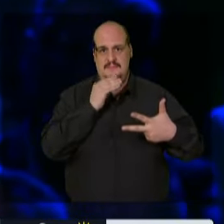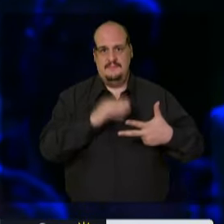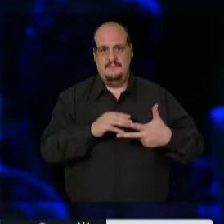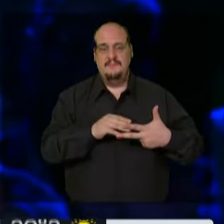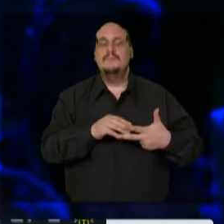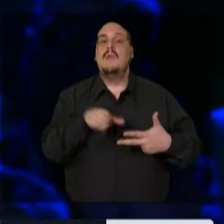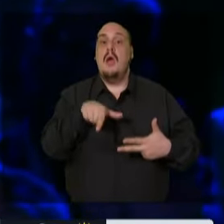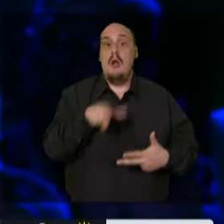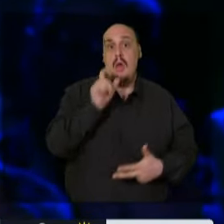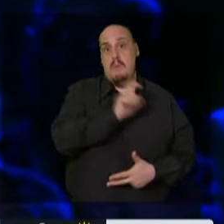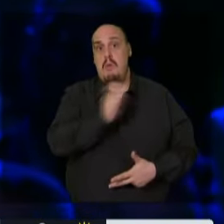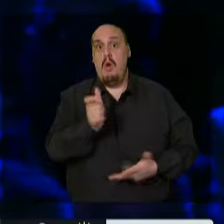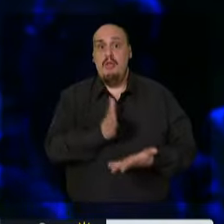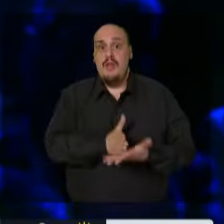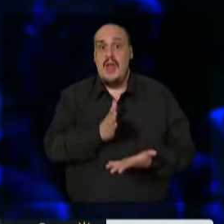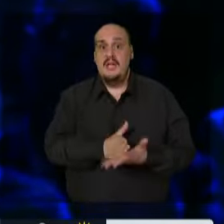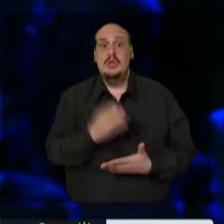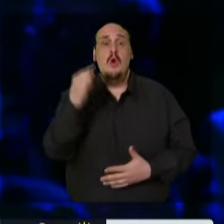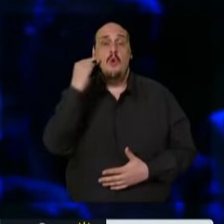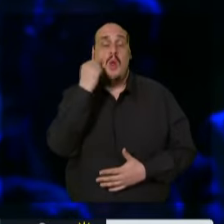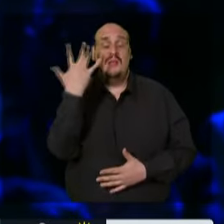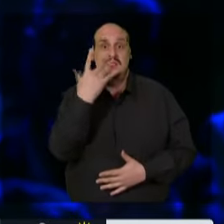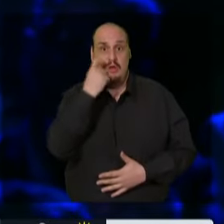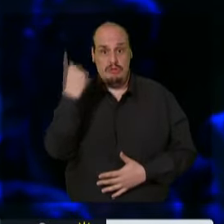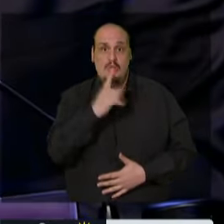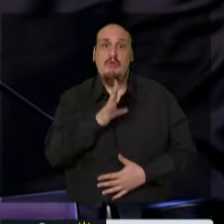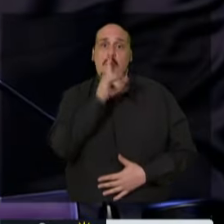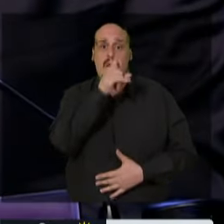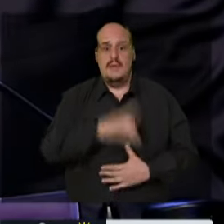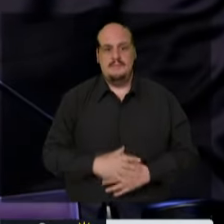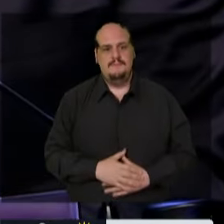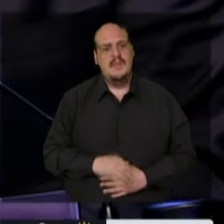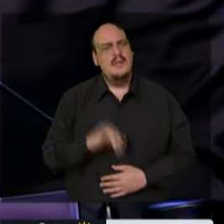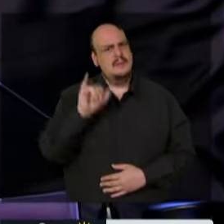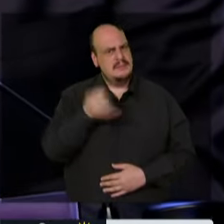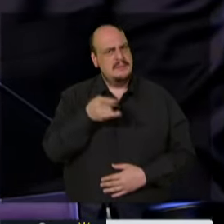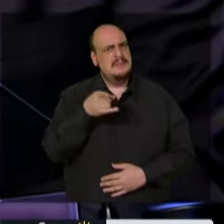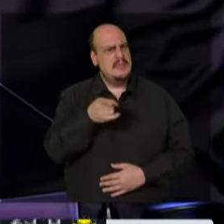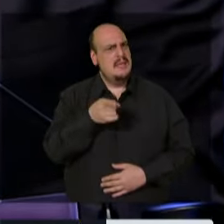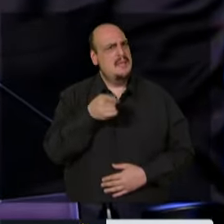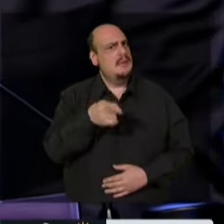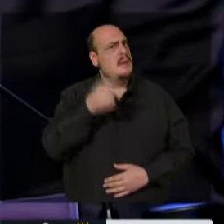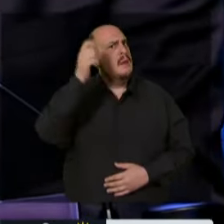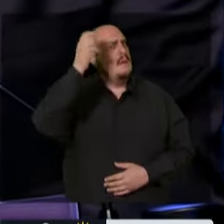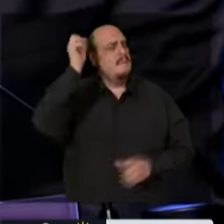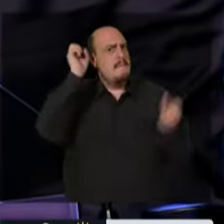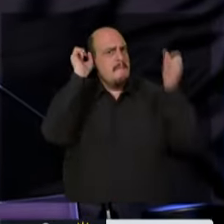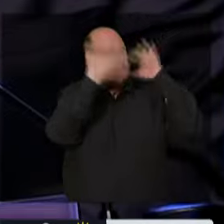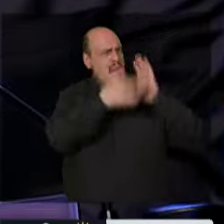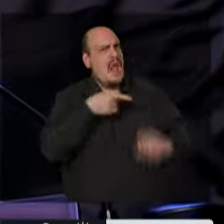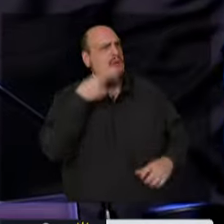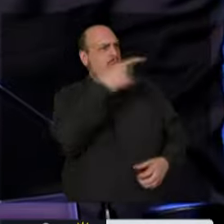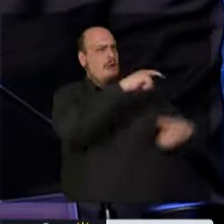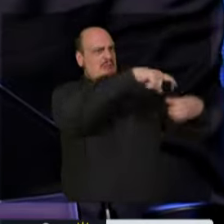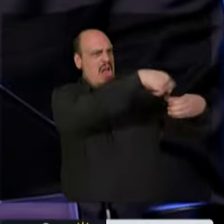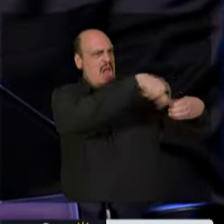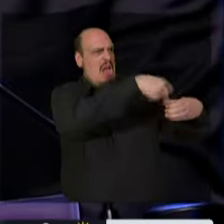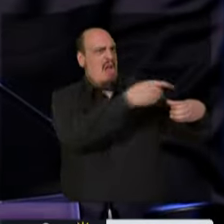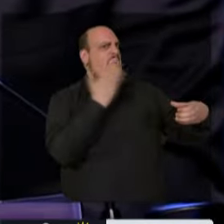Su derecho a réplica, 45 segundos, Miriam Bregman. Sí, porque Milei llega hasta acá hablando contra la casta. No